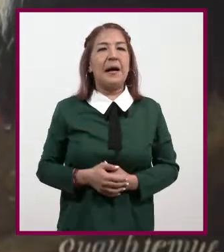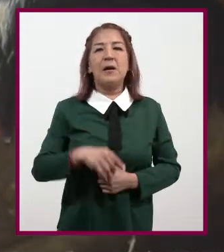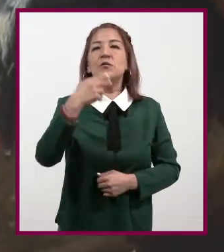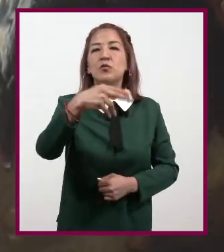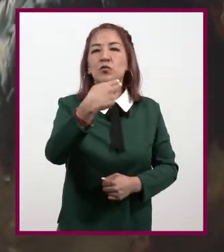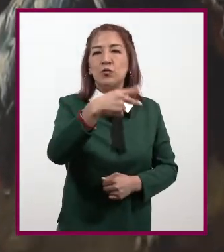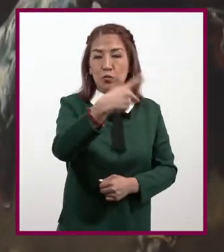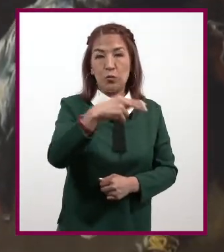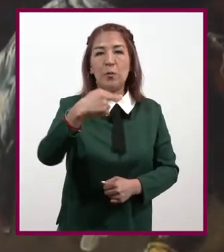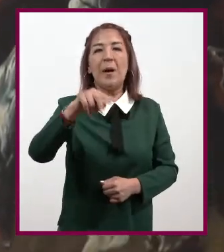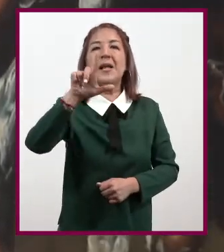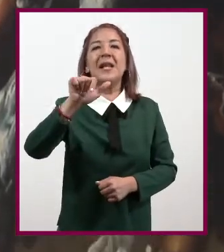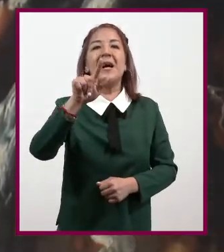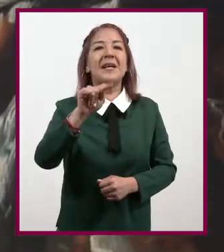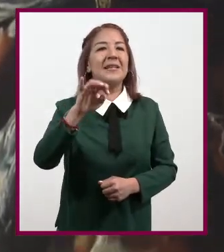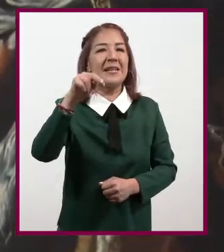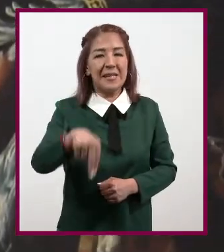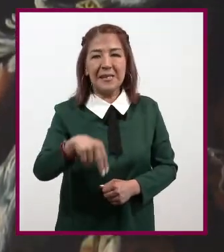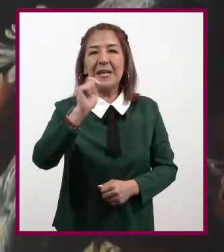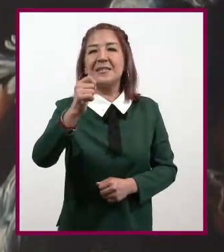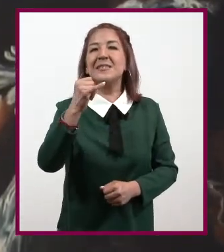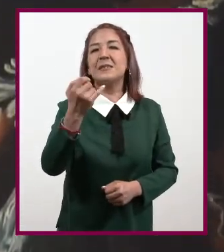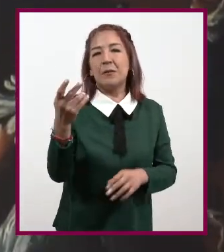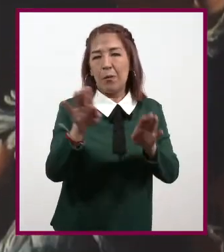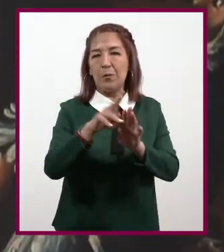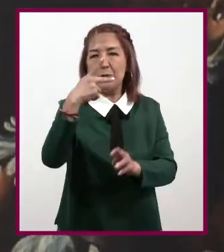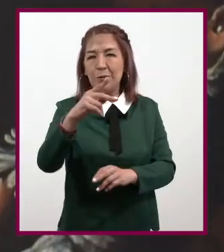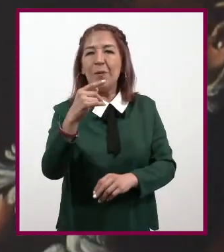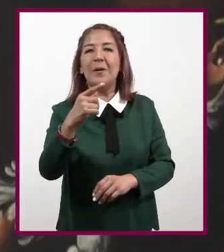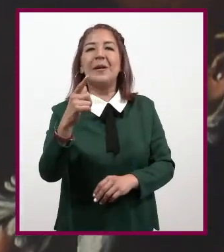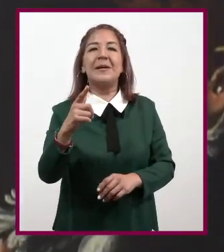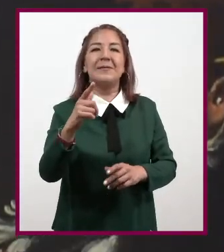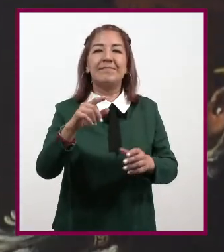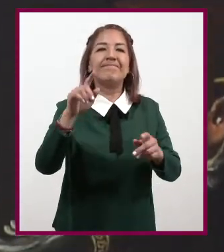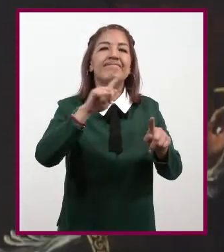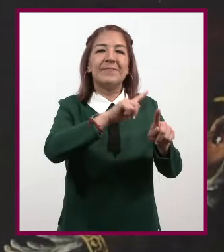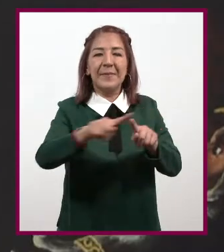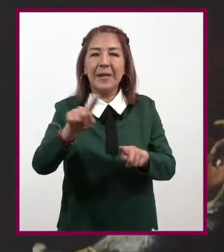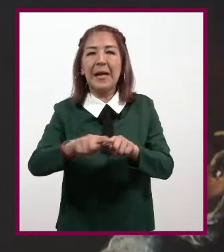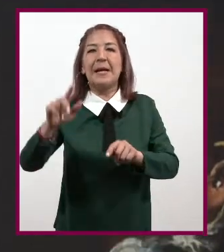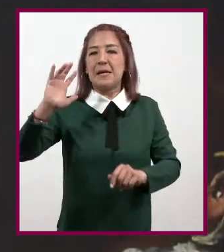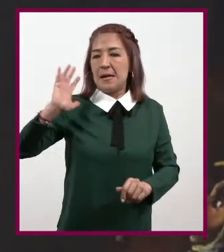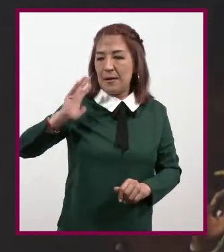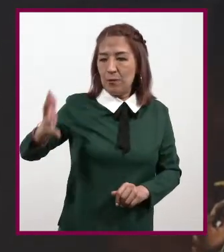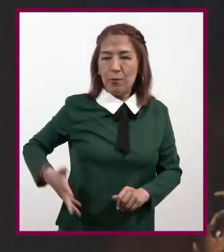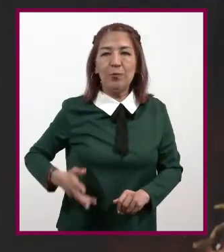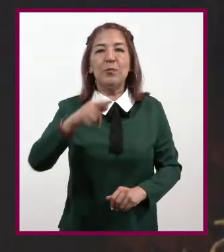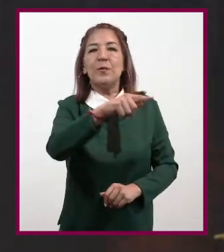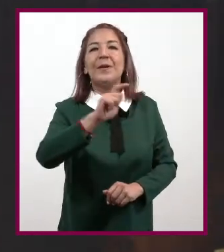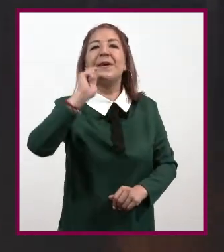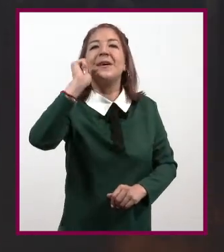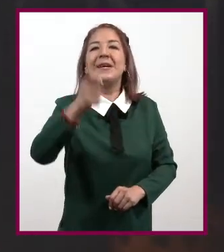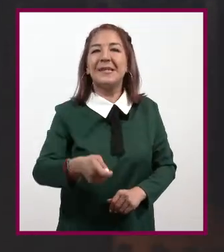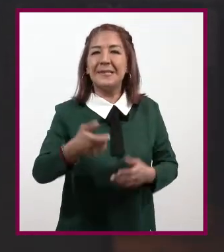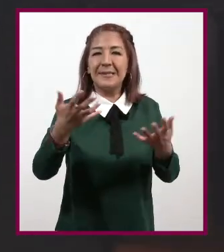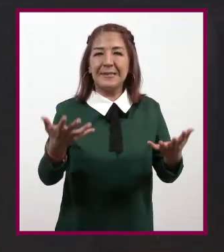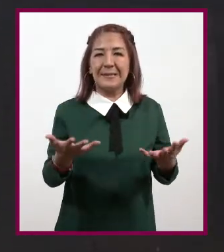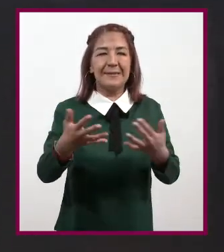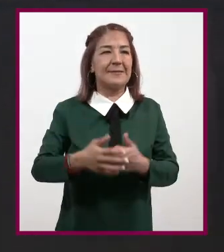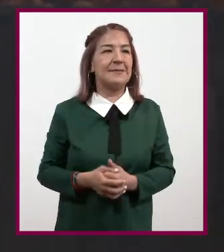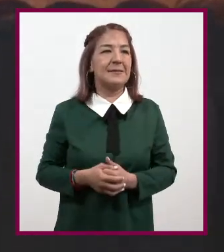latinos, y el hecho pues es tener un orgullo hacia